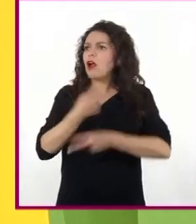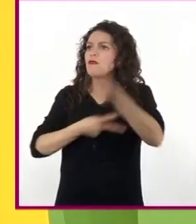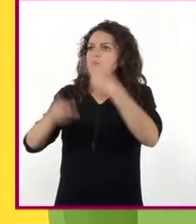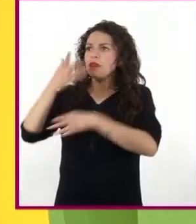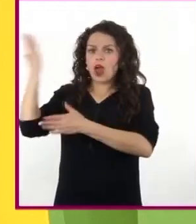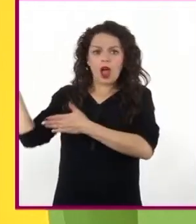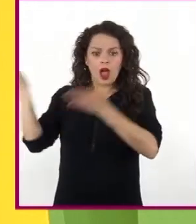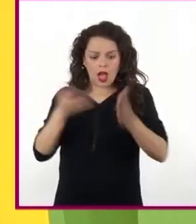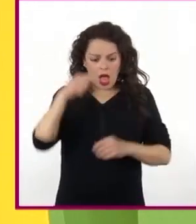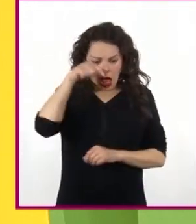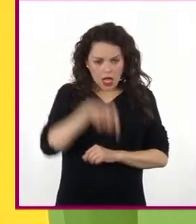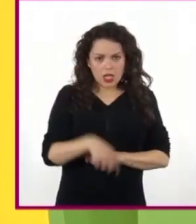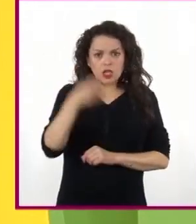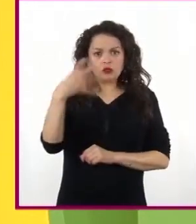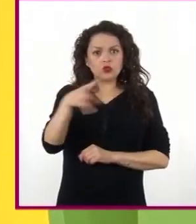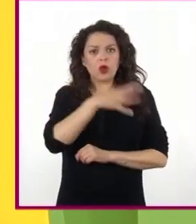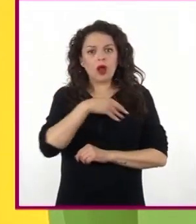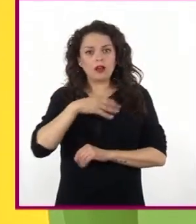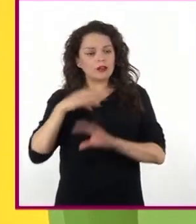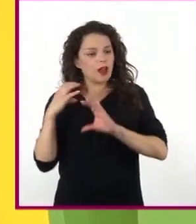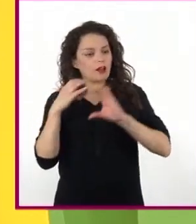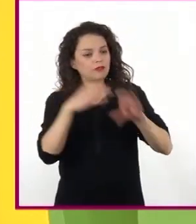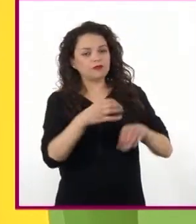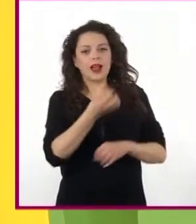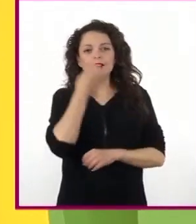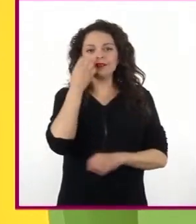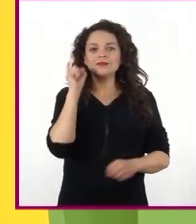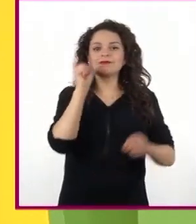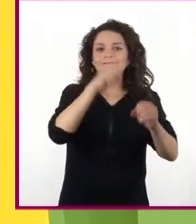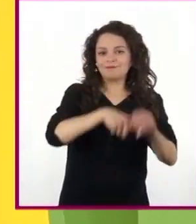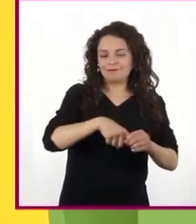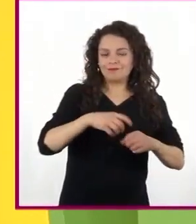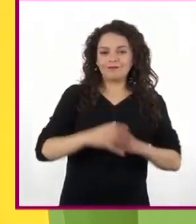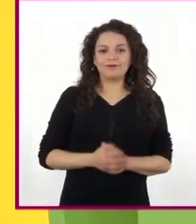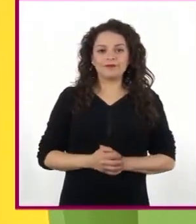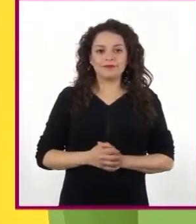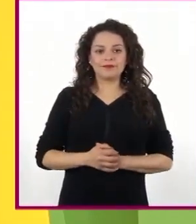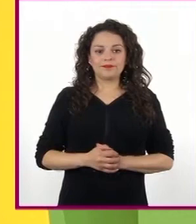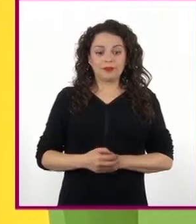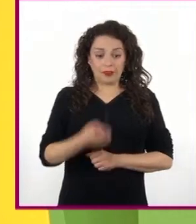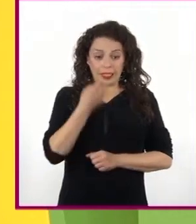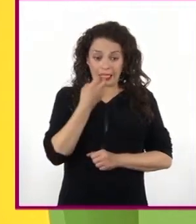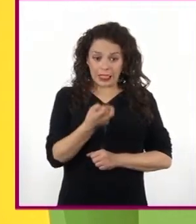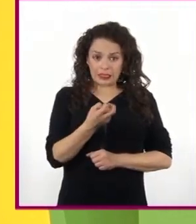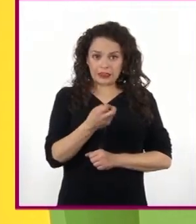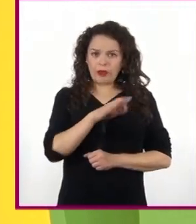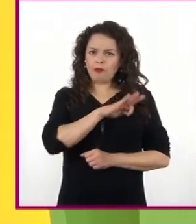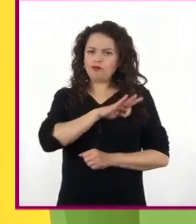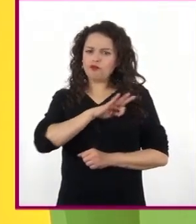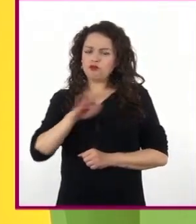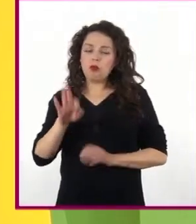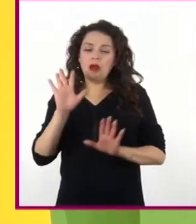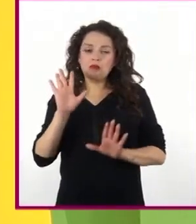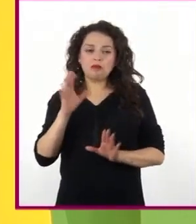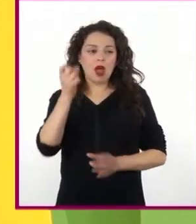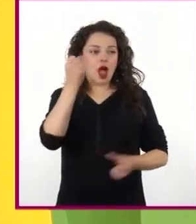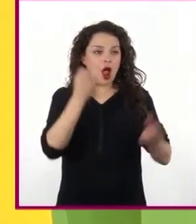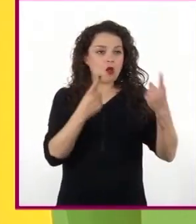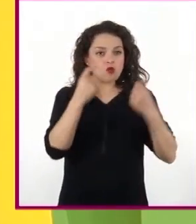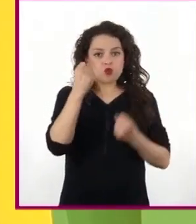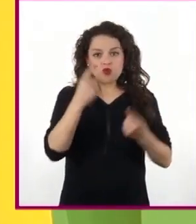hijas e hijos se han incorporado en algunas escuelas. Quizá puede ser en aquella donde alguna o alguno de ustedes